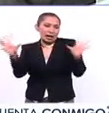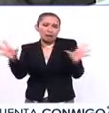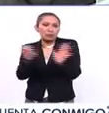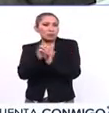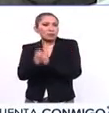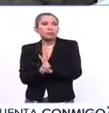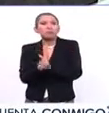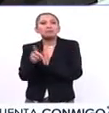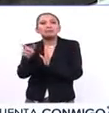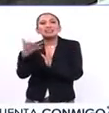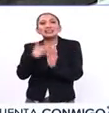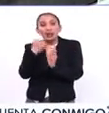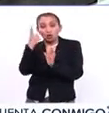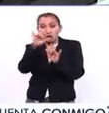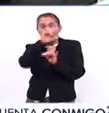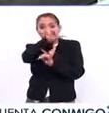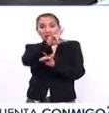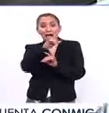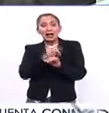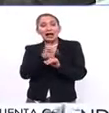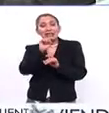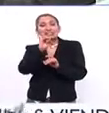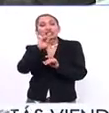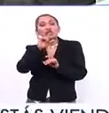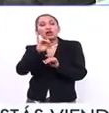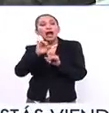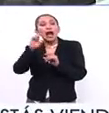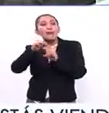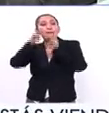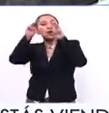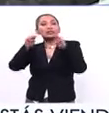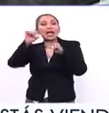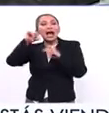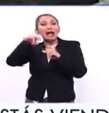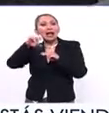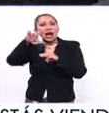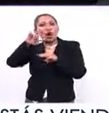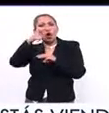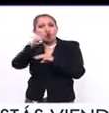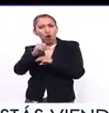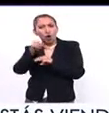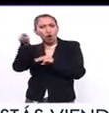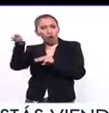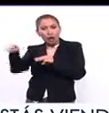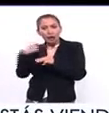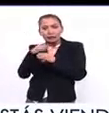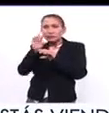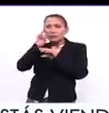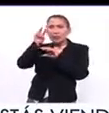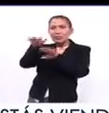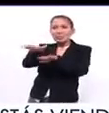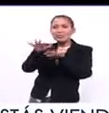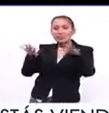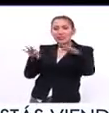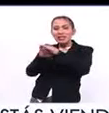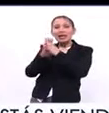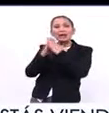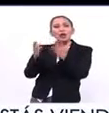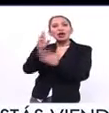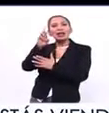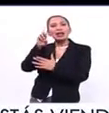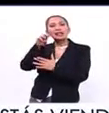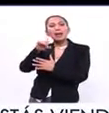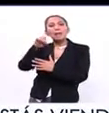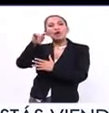por ejemplo, tiene una pieza que se llama Ascensión al Monte Análogo, que eso acaba de entrar aquí y que evidentemente tiene que ver con el libro de René